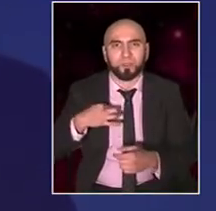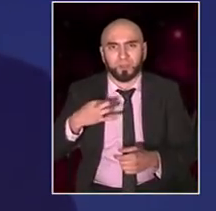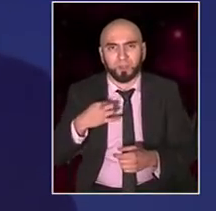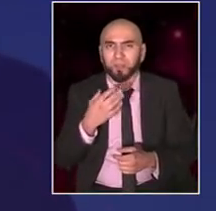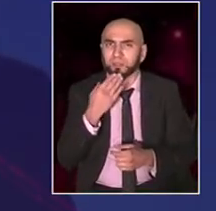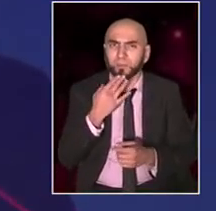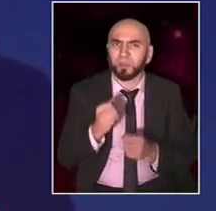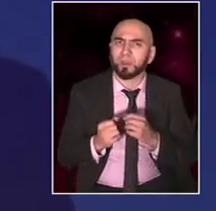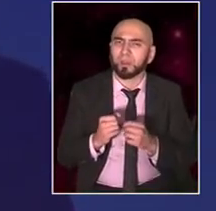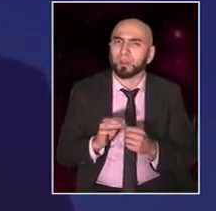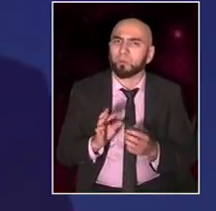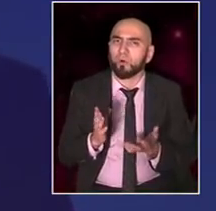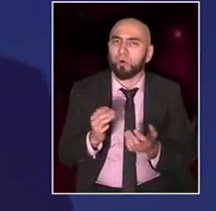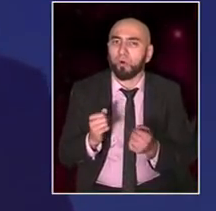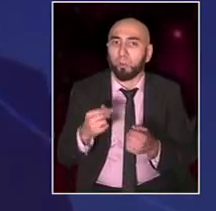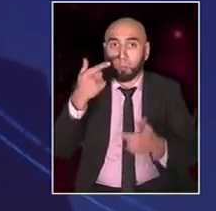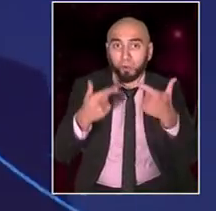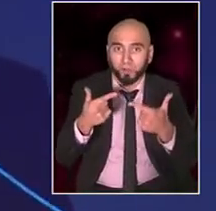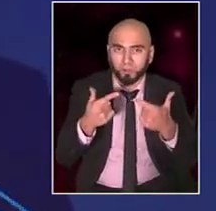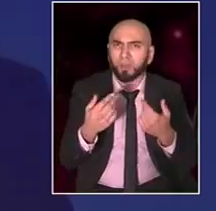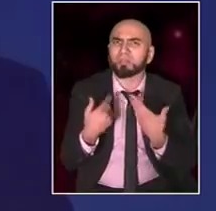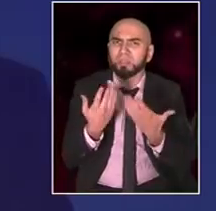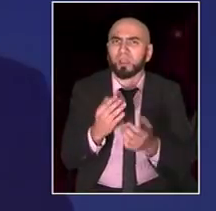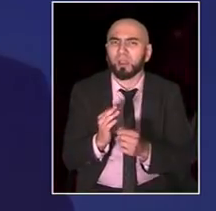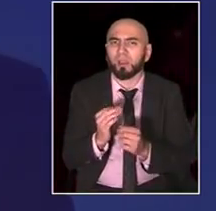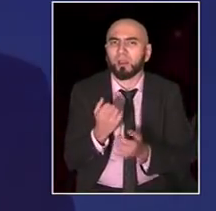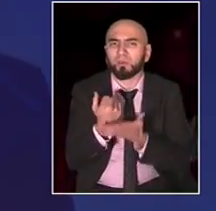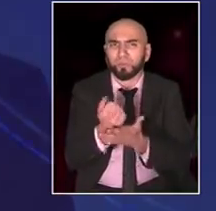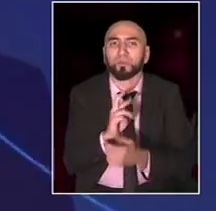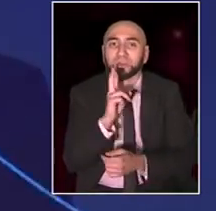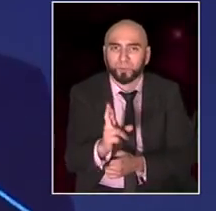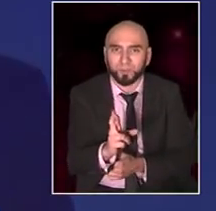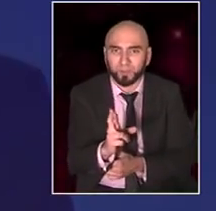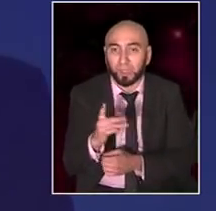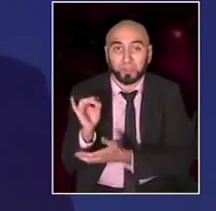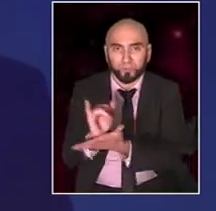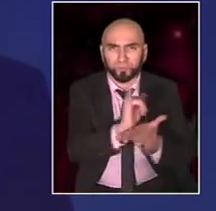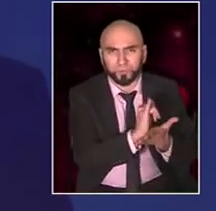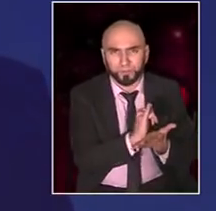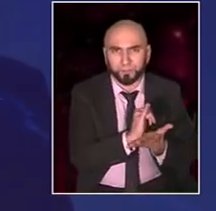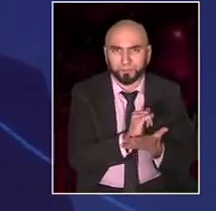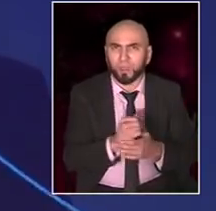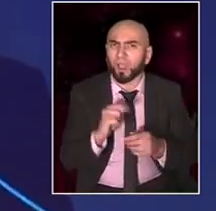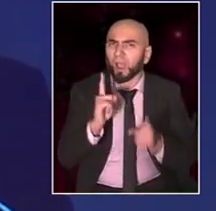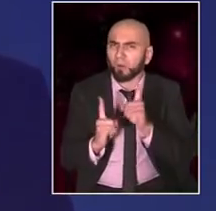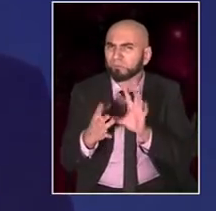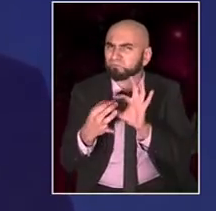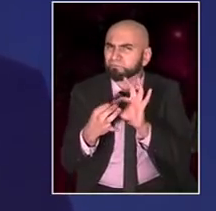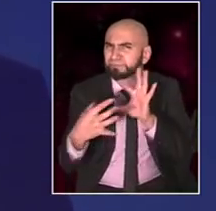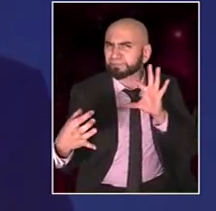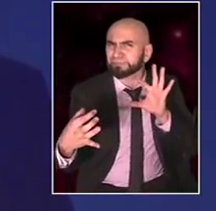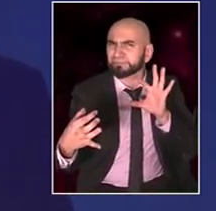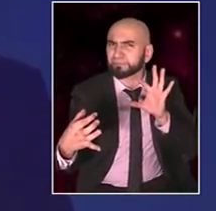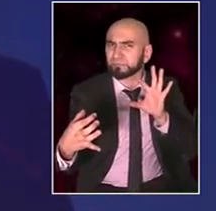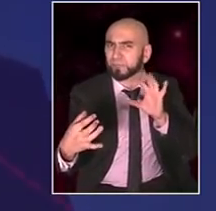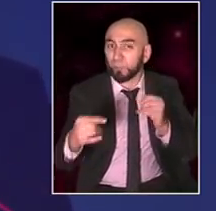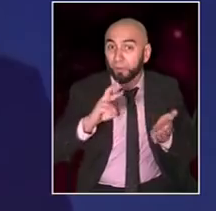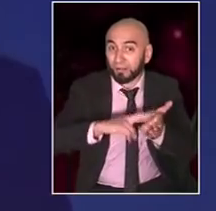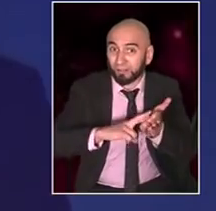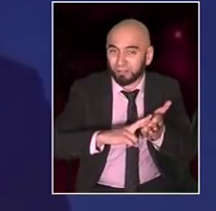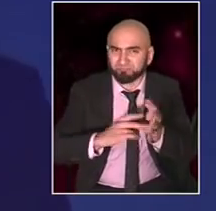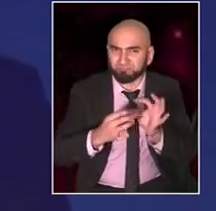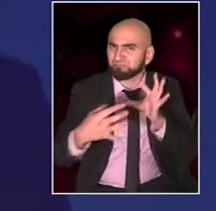y las respuestas que ofrece la política y sus instituciones, que muchas veces aparecen desconectadas de la realidad que vive nuestra